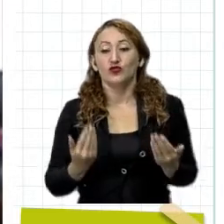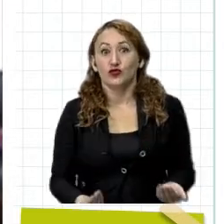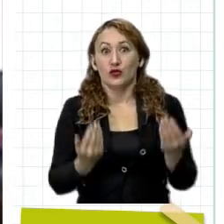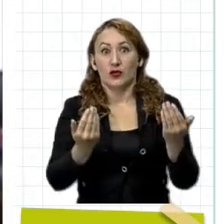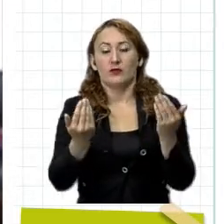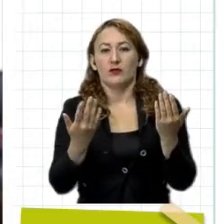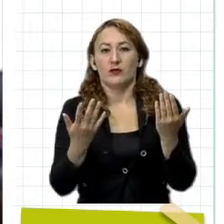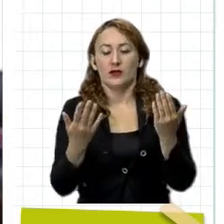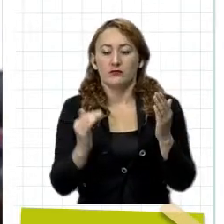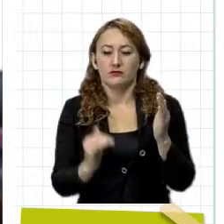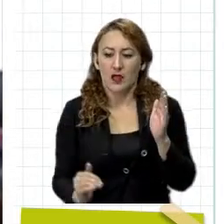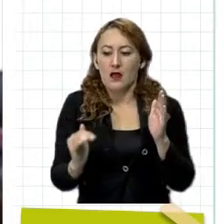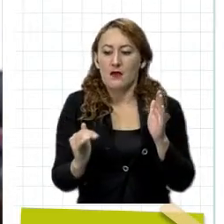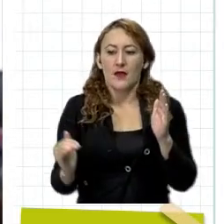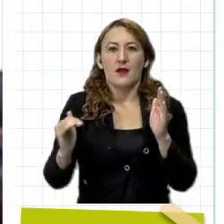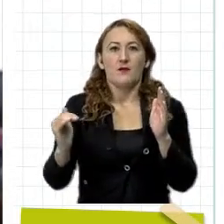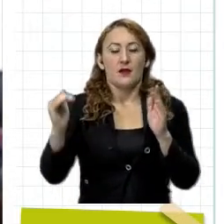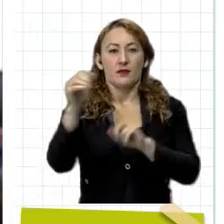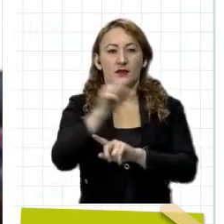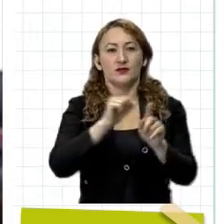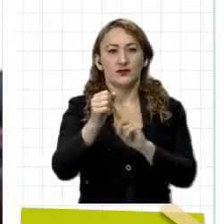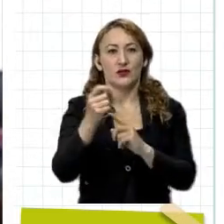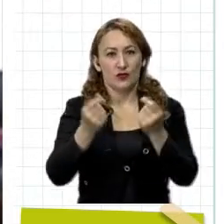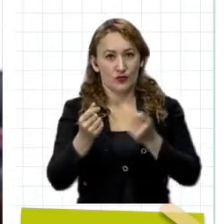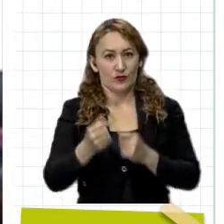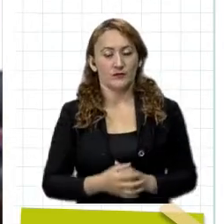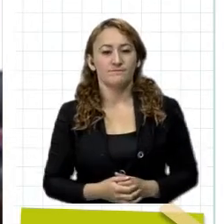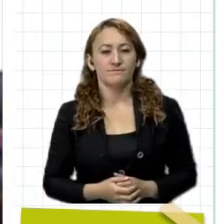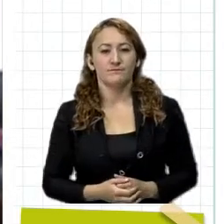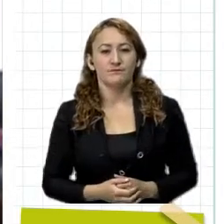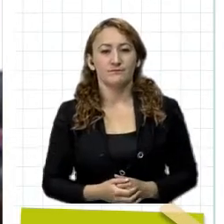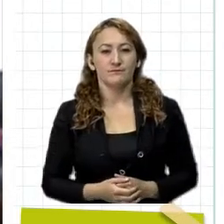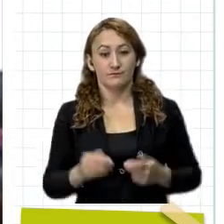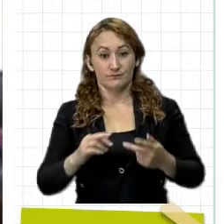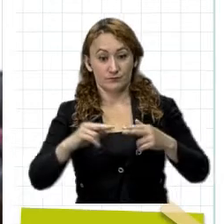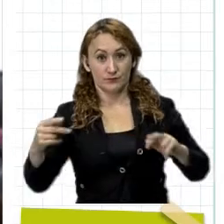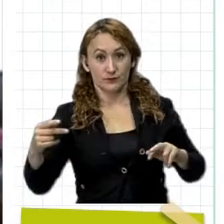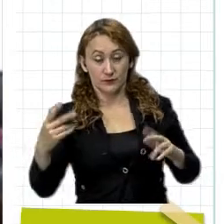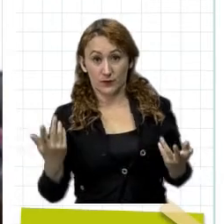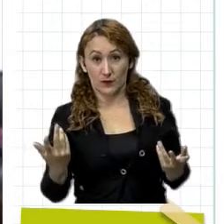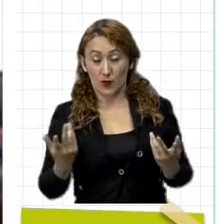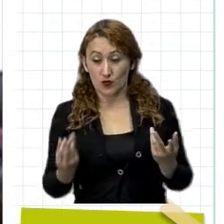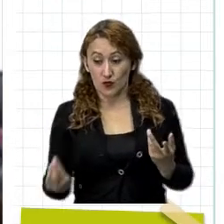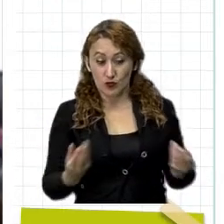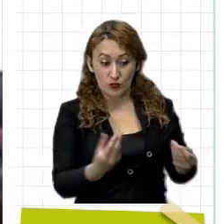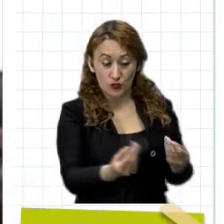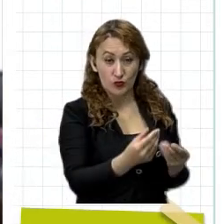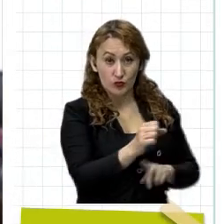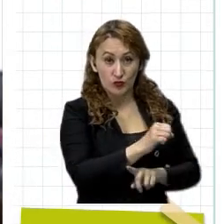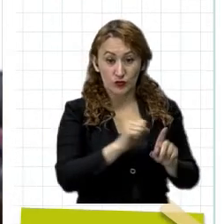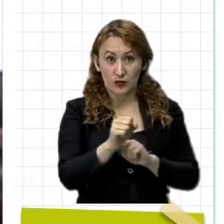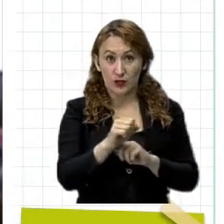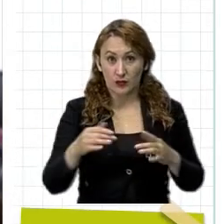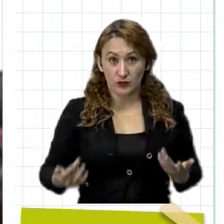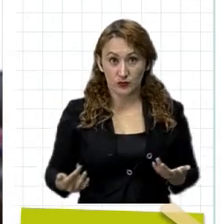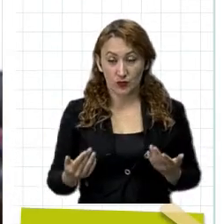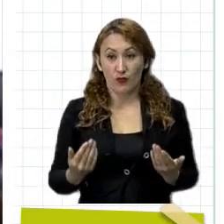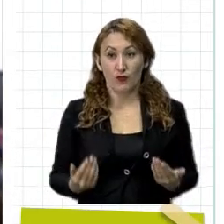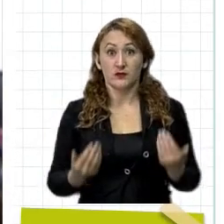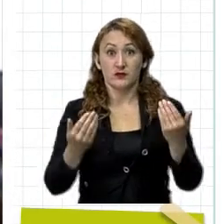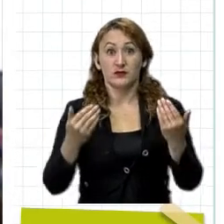ascender social y económicamente. En el sentido inverso, los grupos sociales que se encuentran en una posición